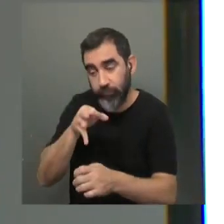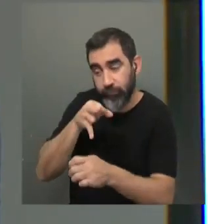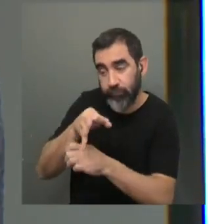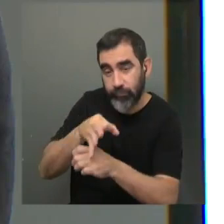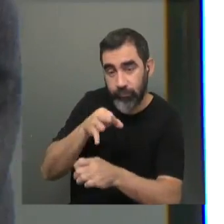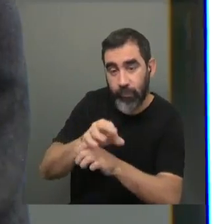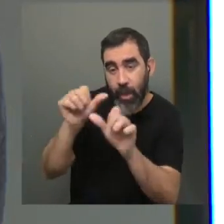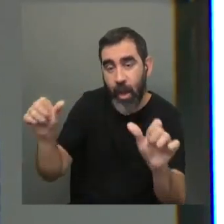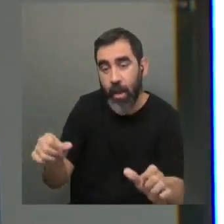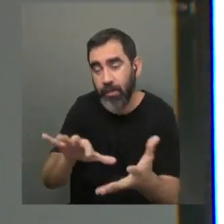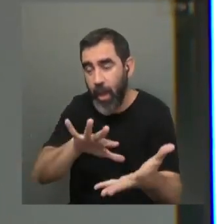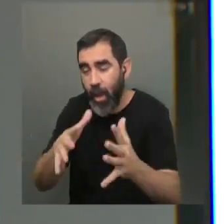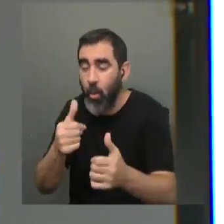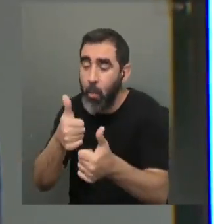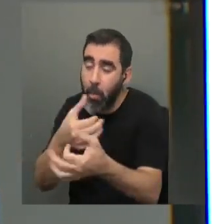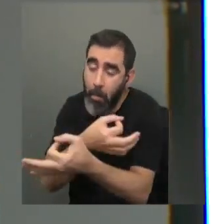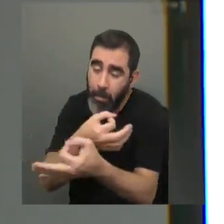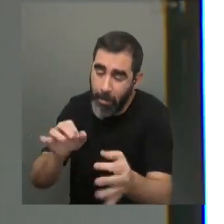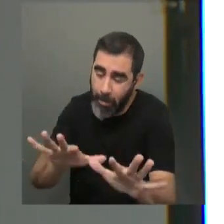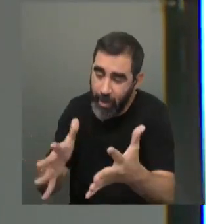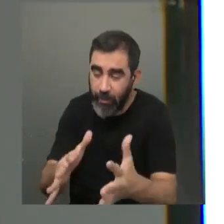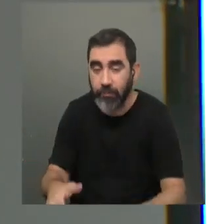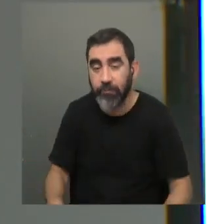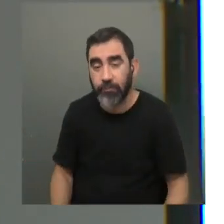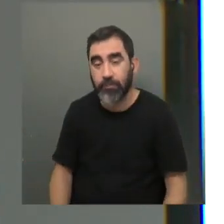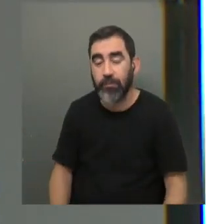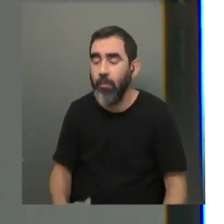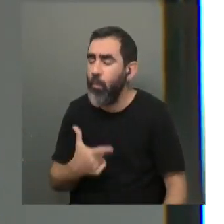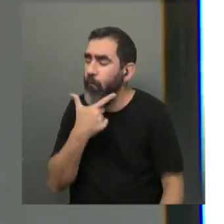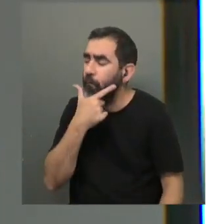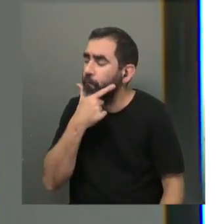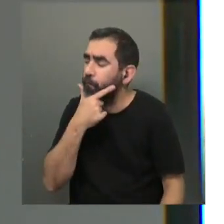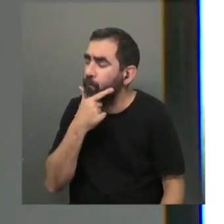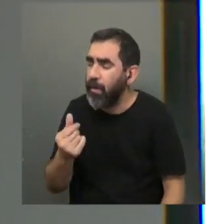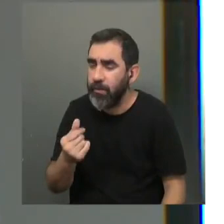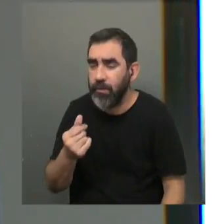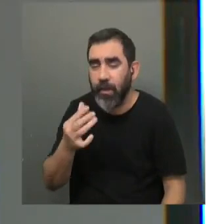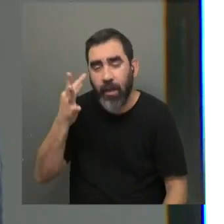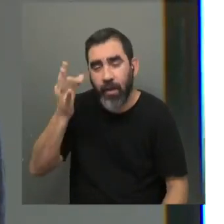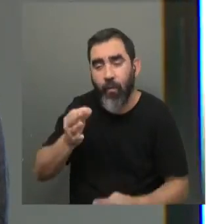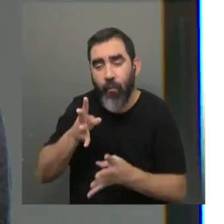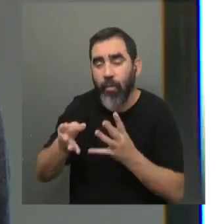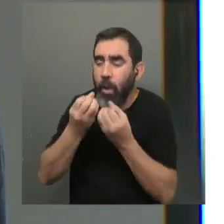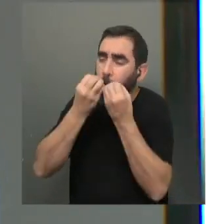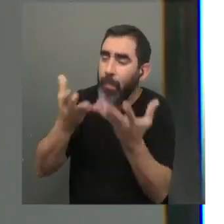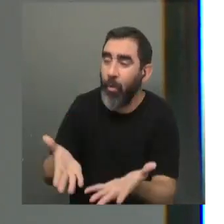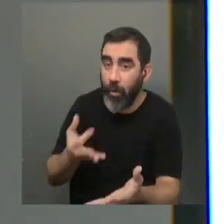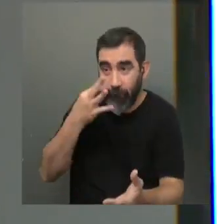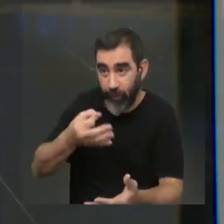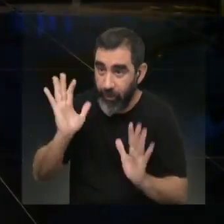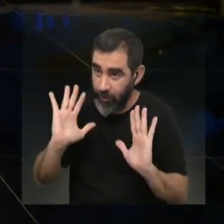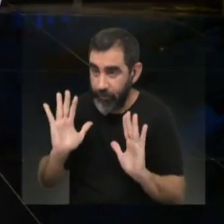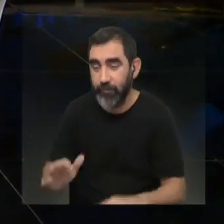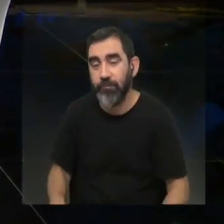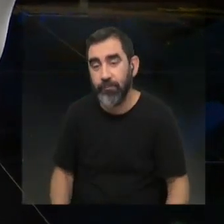un modelo para que haga algo más o menos bien. Y es muy fácil creerse que funciona mucho mejor de lo que funciona.